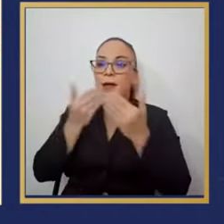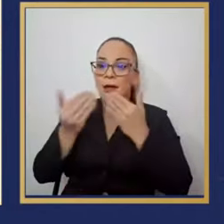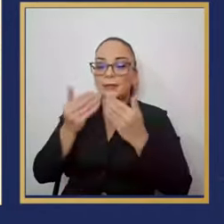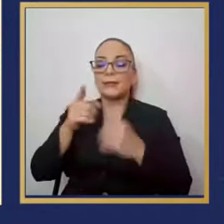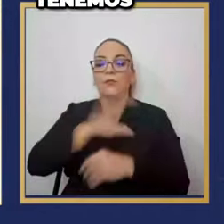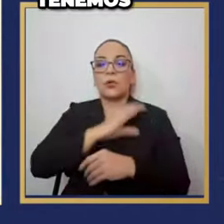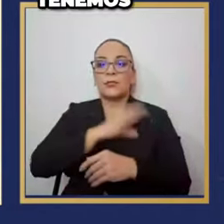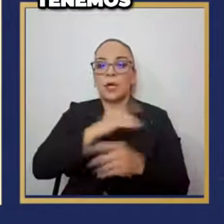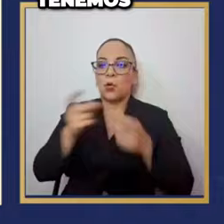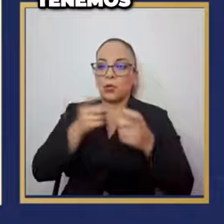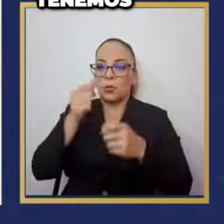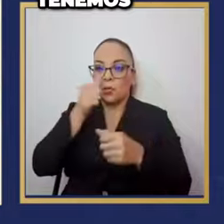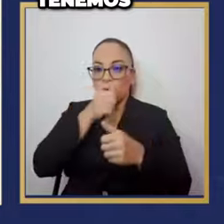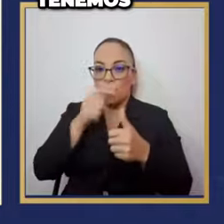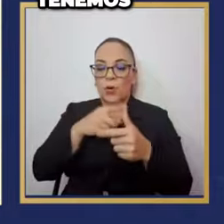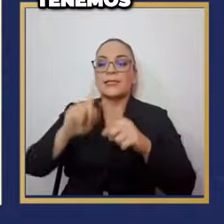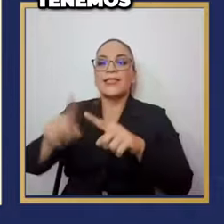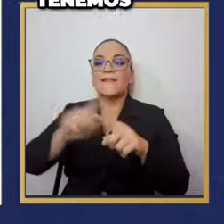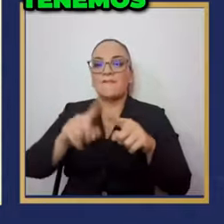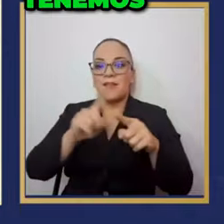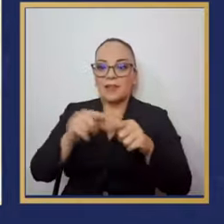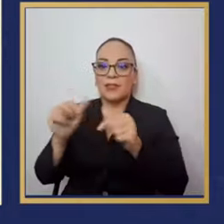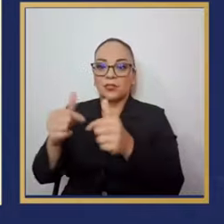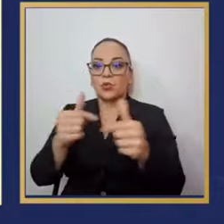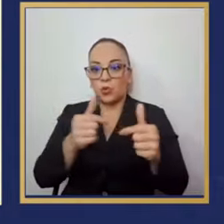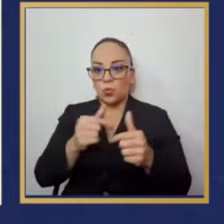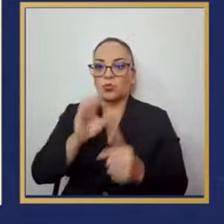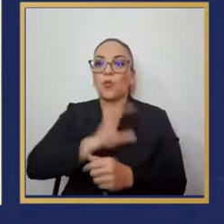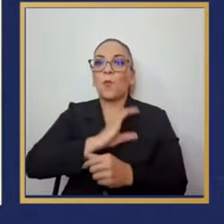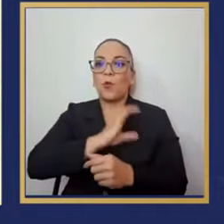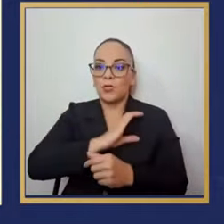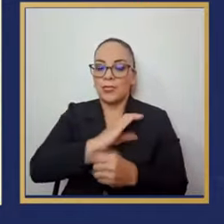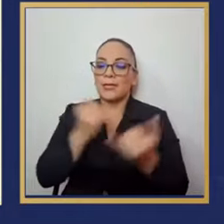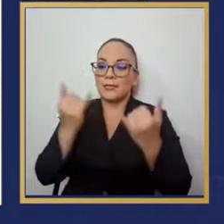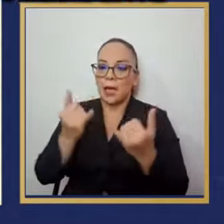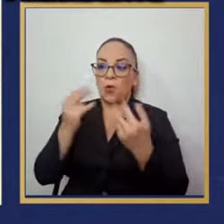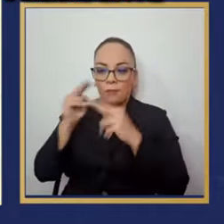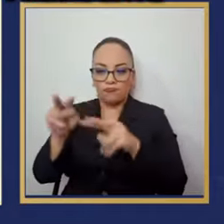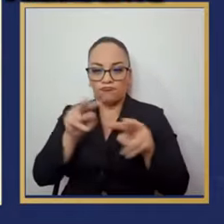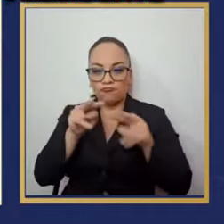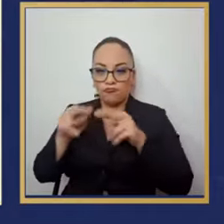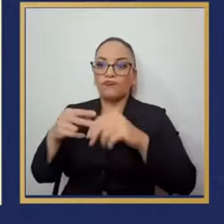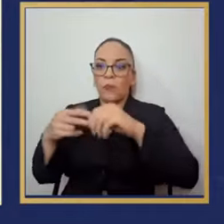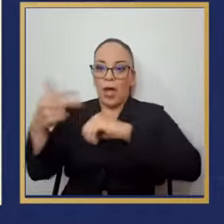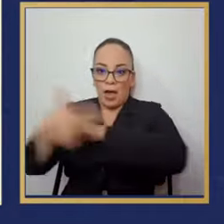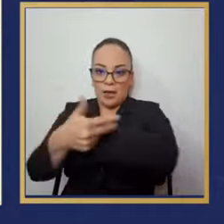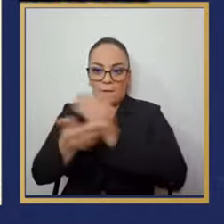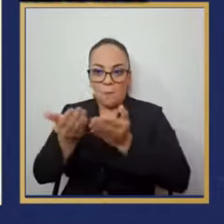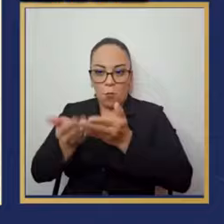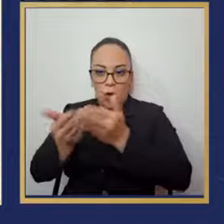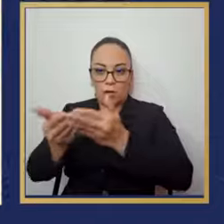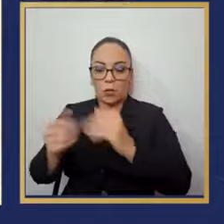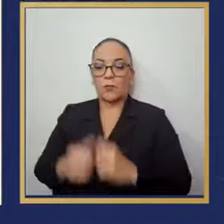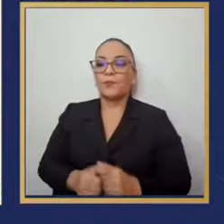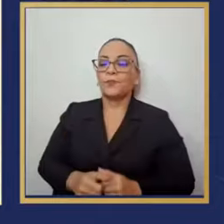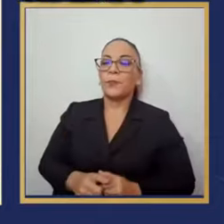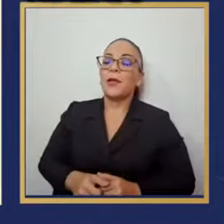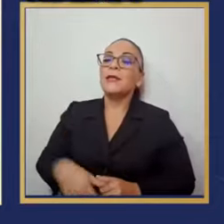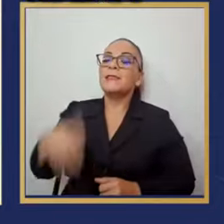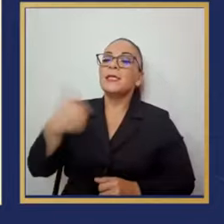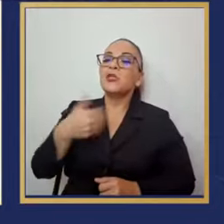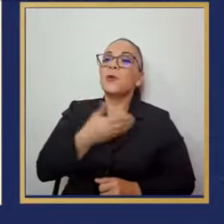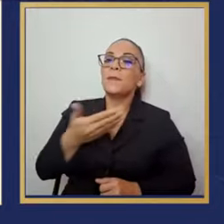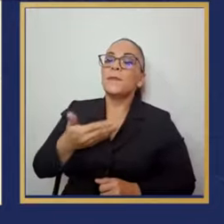las distintas unidades policiales que tenemos en ese puerto. Señor presidente, procedo a rendirle cuentas